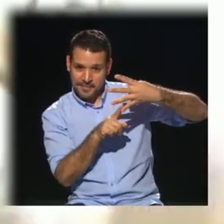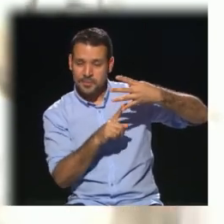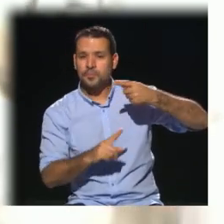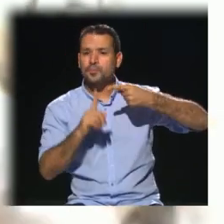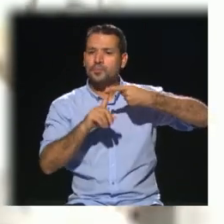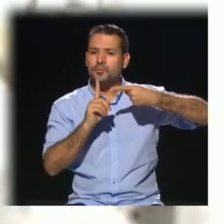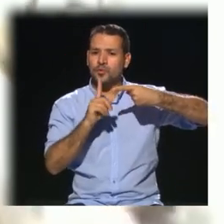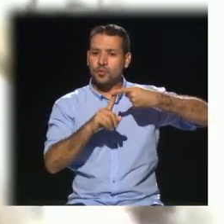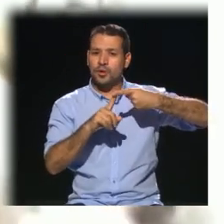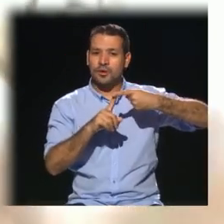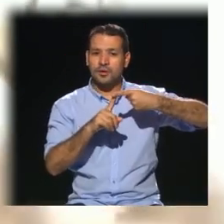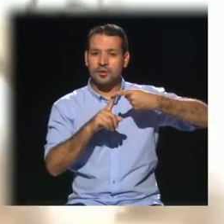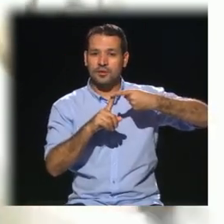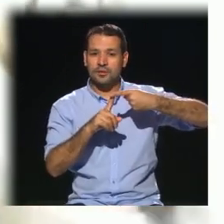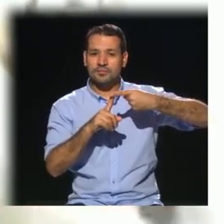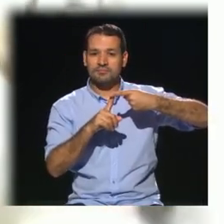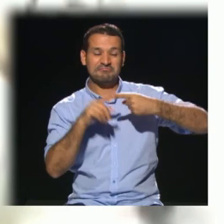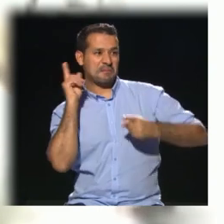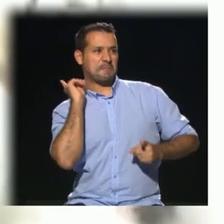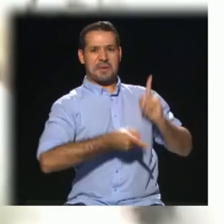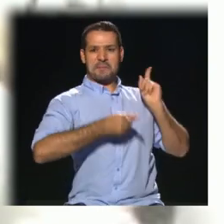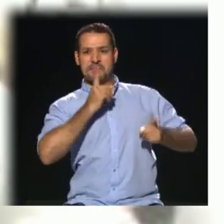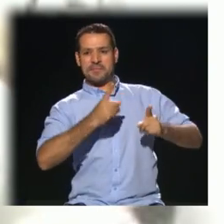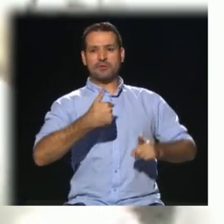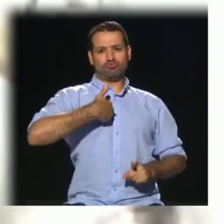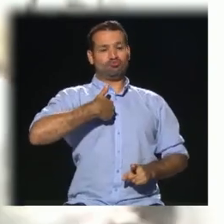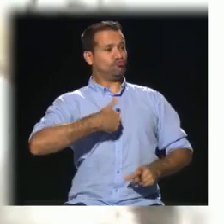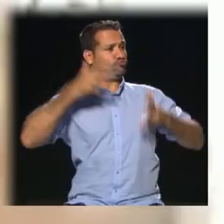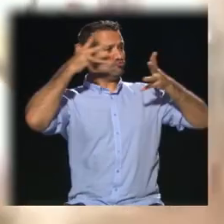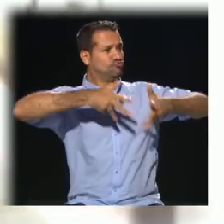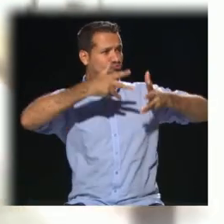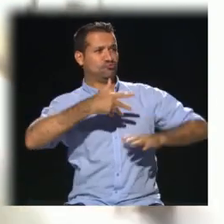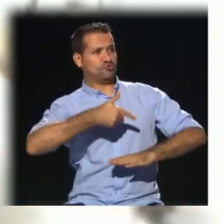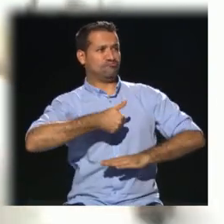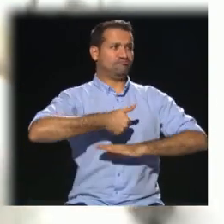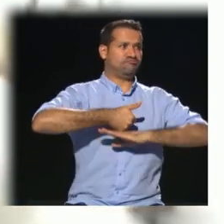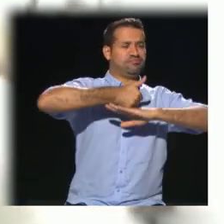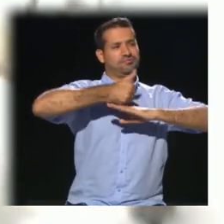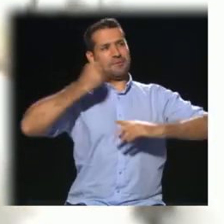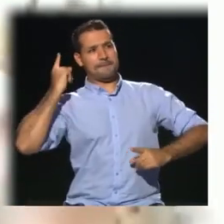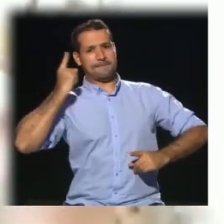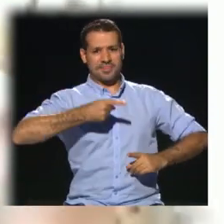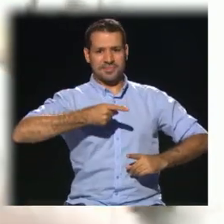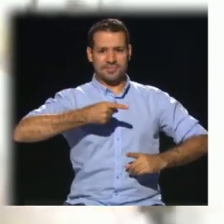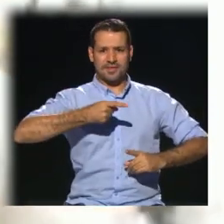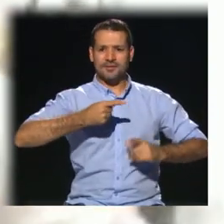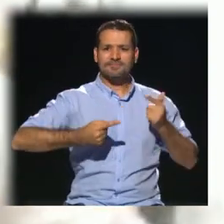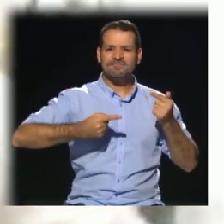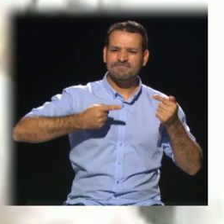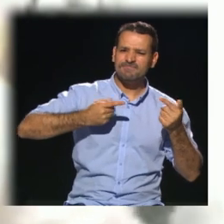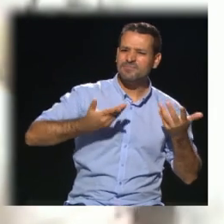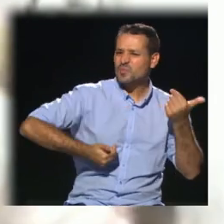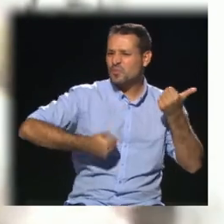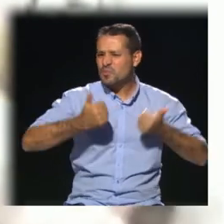la relación de poder que hay en el aula y en la enseñanza. Eso no lo podemos nosotros discutir. Pareciera